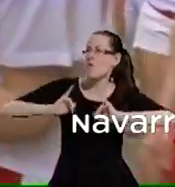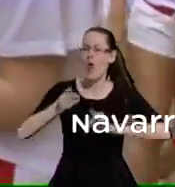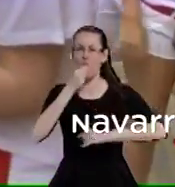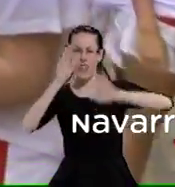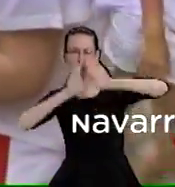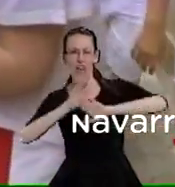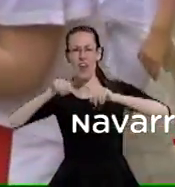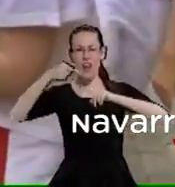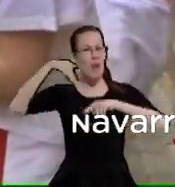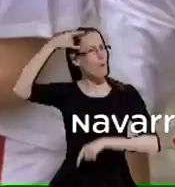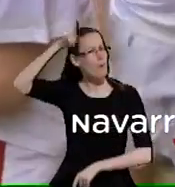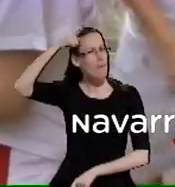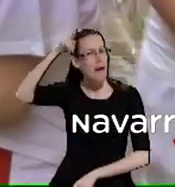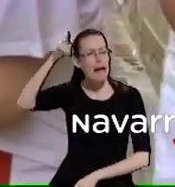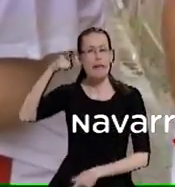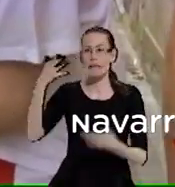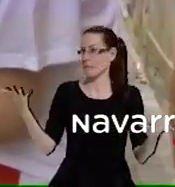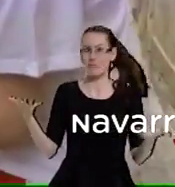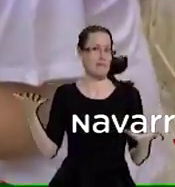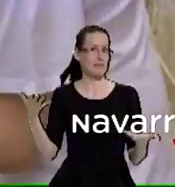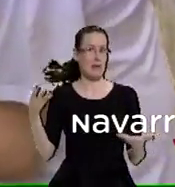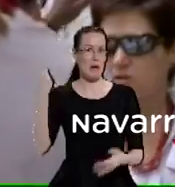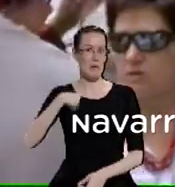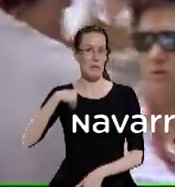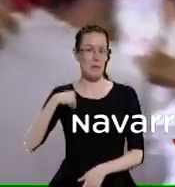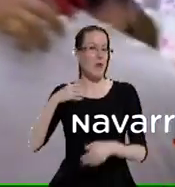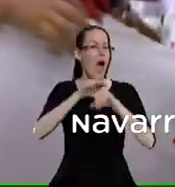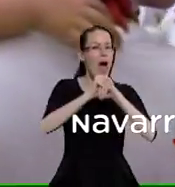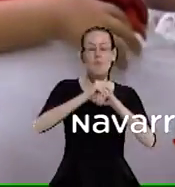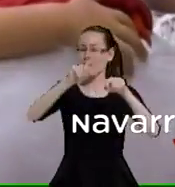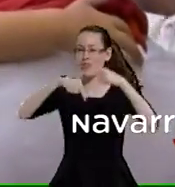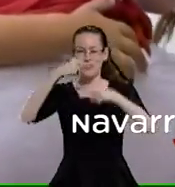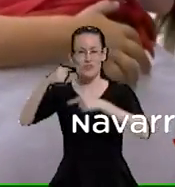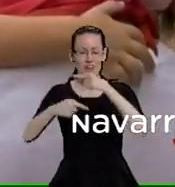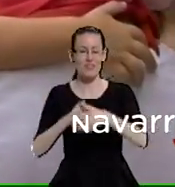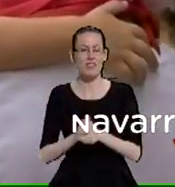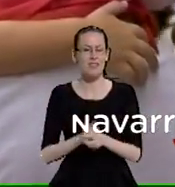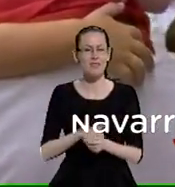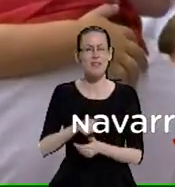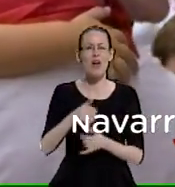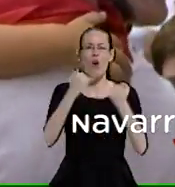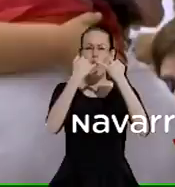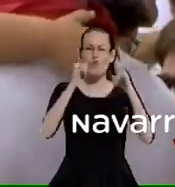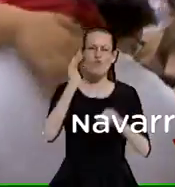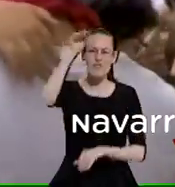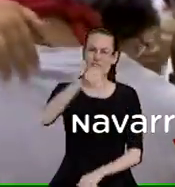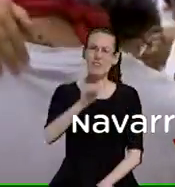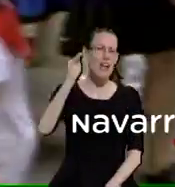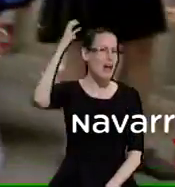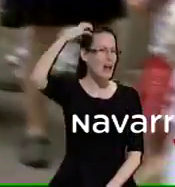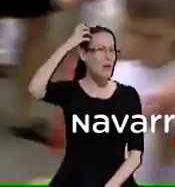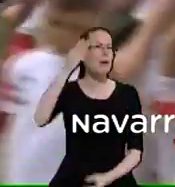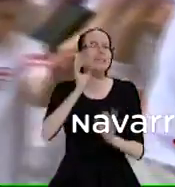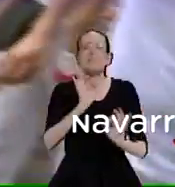ir a las vaquillas, pues lo que sea, pero con amigos y con la familia. ¿Y qué es lo más especial de las fiestas de Puente? Lo